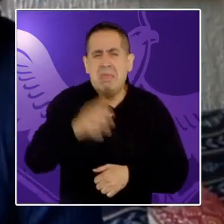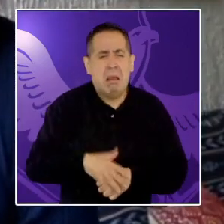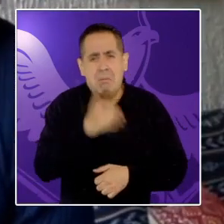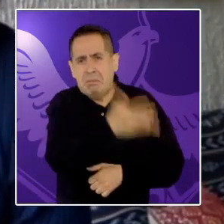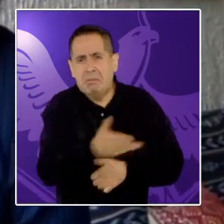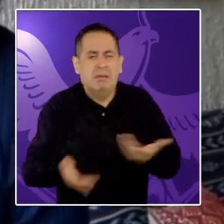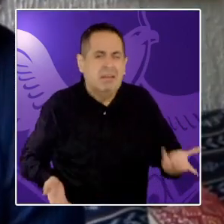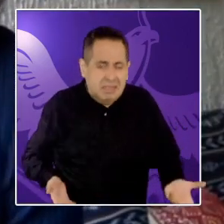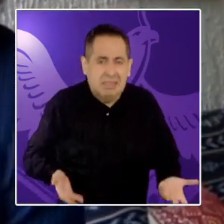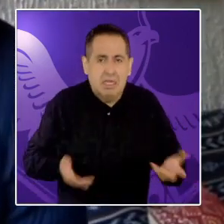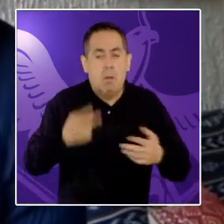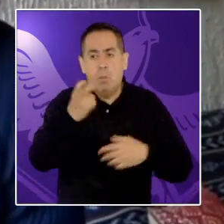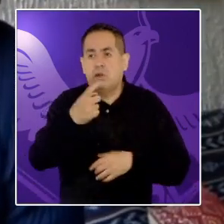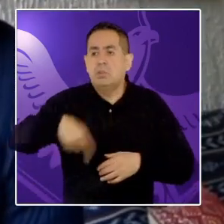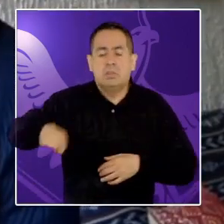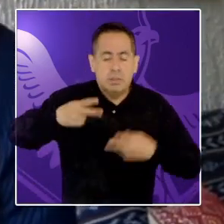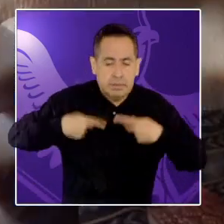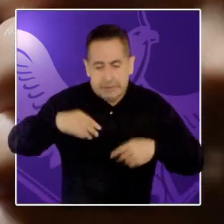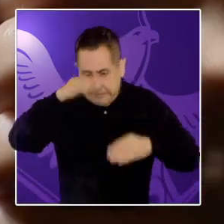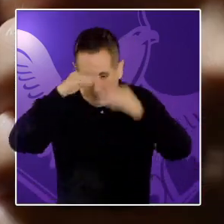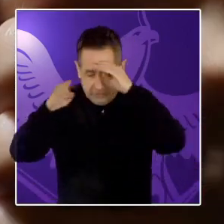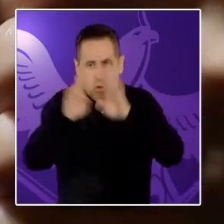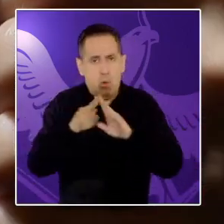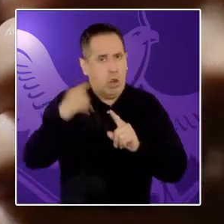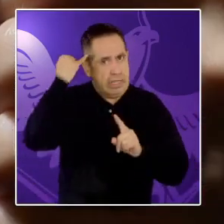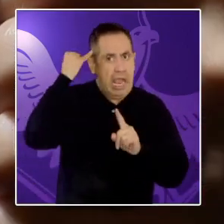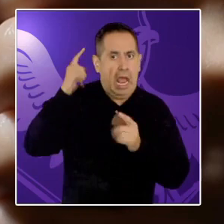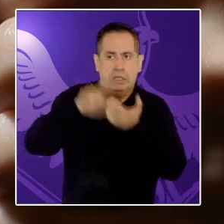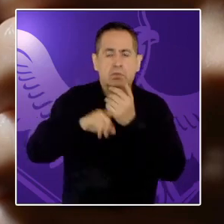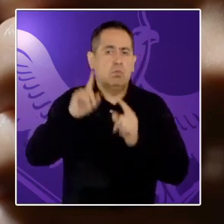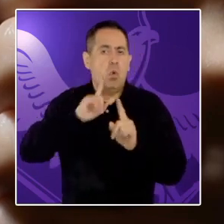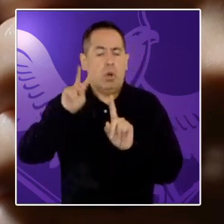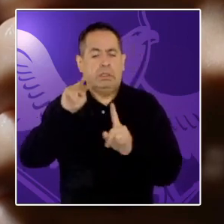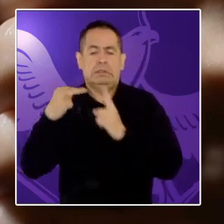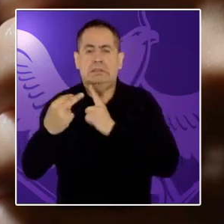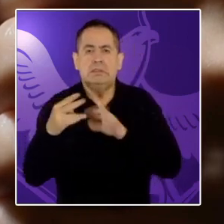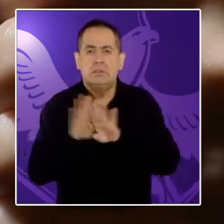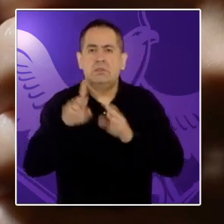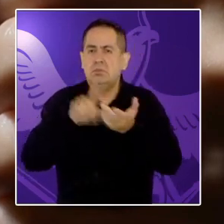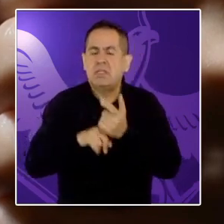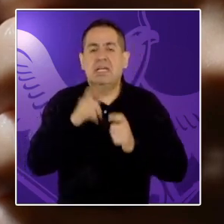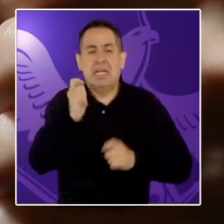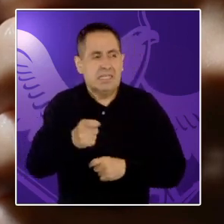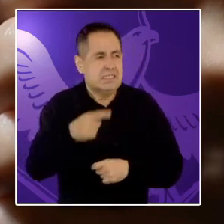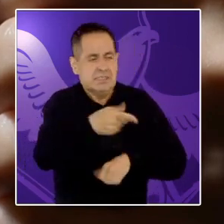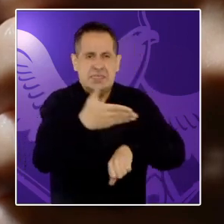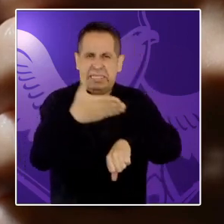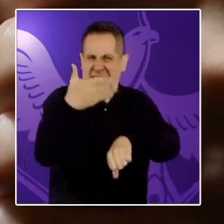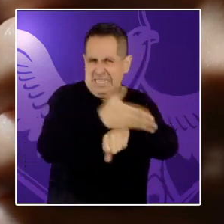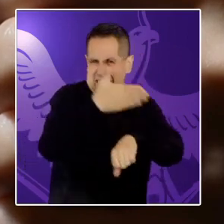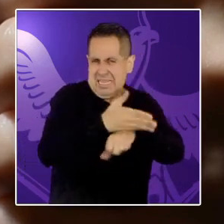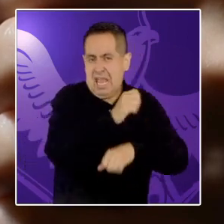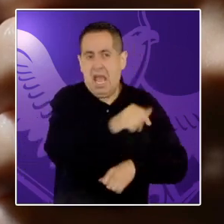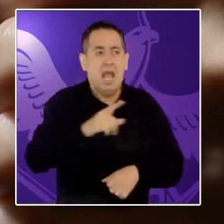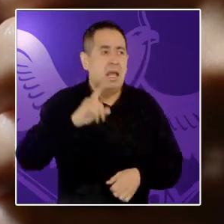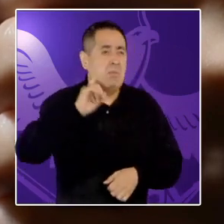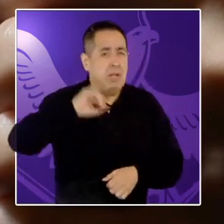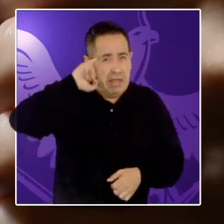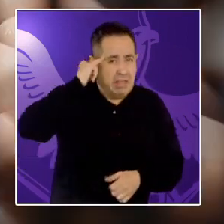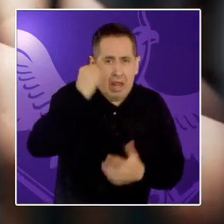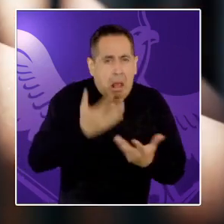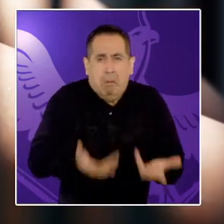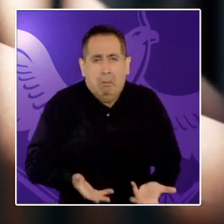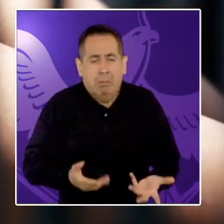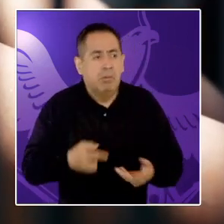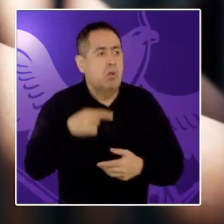visibilizado esta situación también, resolviendo casos con perspectiva de género, donde se determina reducir la condena a mujeres